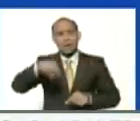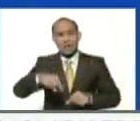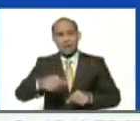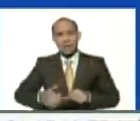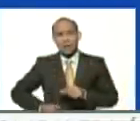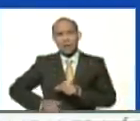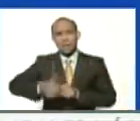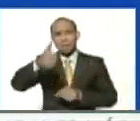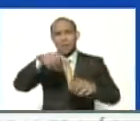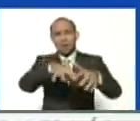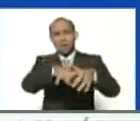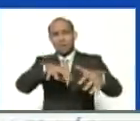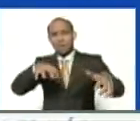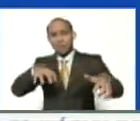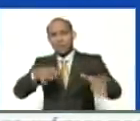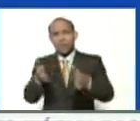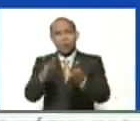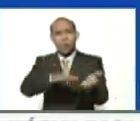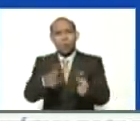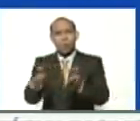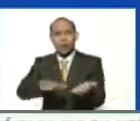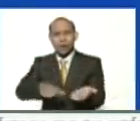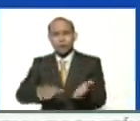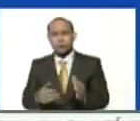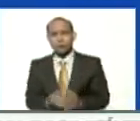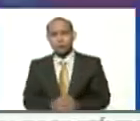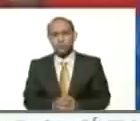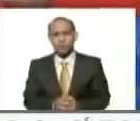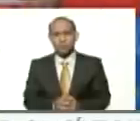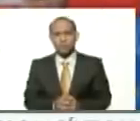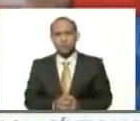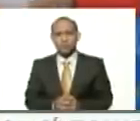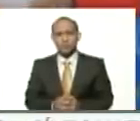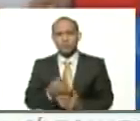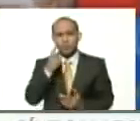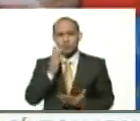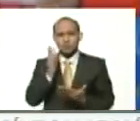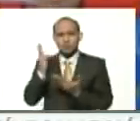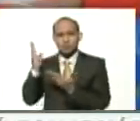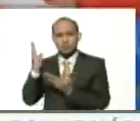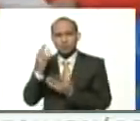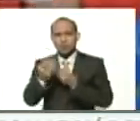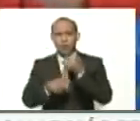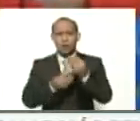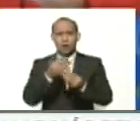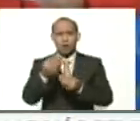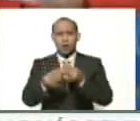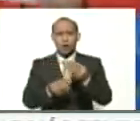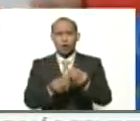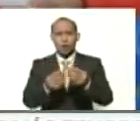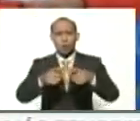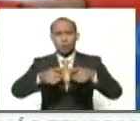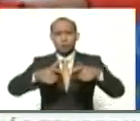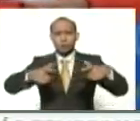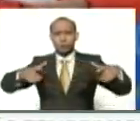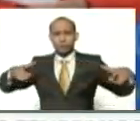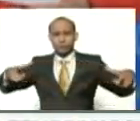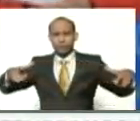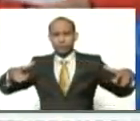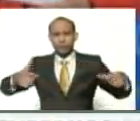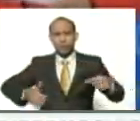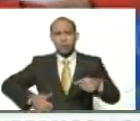la tasa de fallecimiento allí vemos en esta lámina bueno cómo se incrementó se